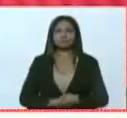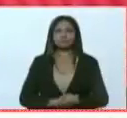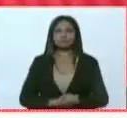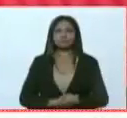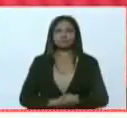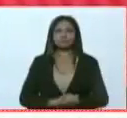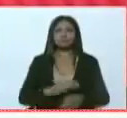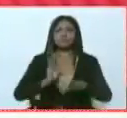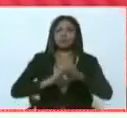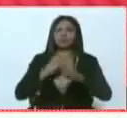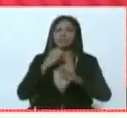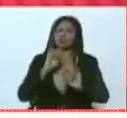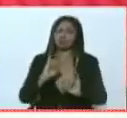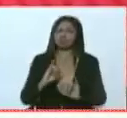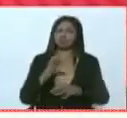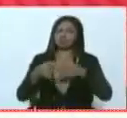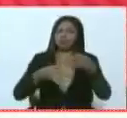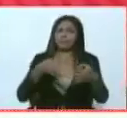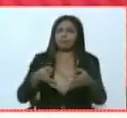¿Por qué digo esto?